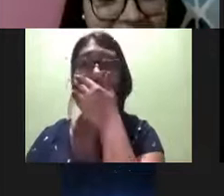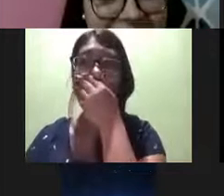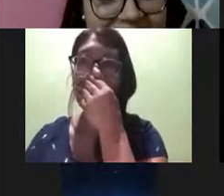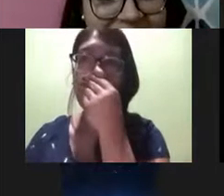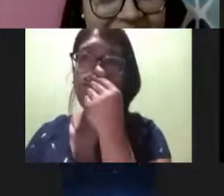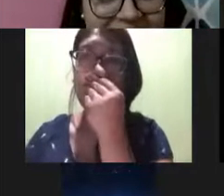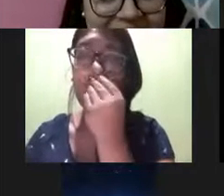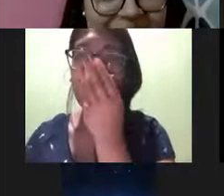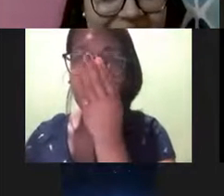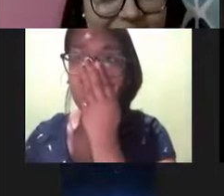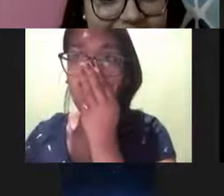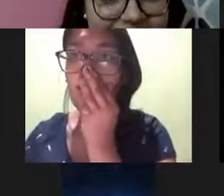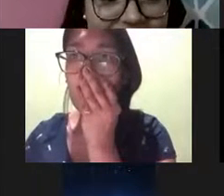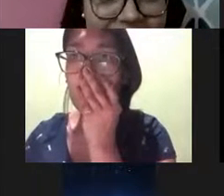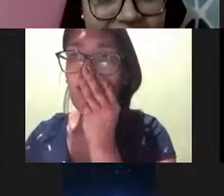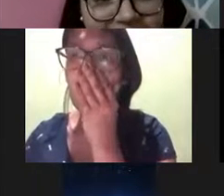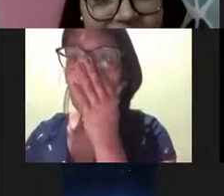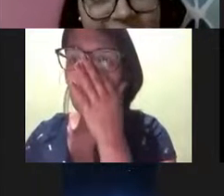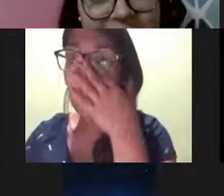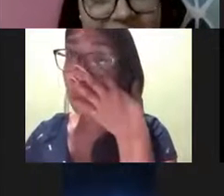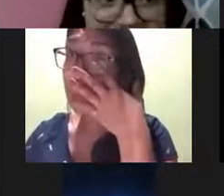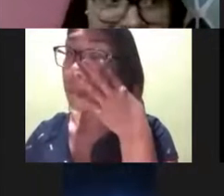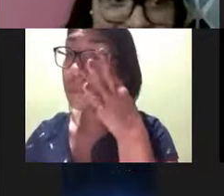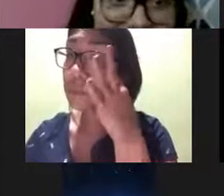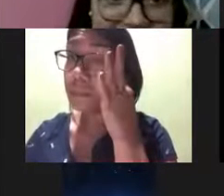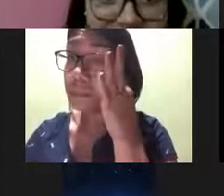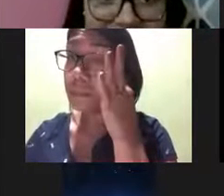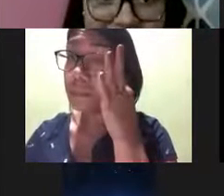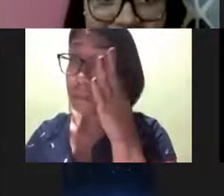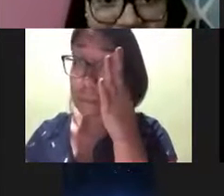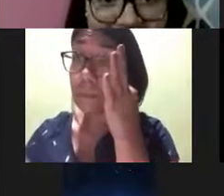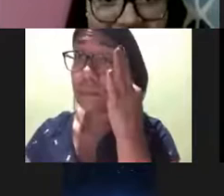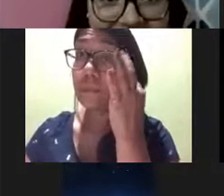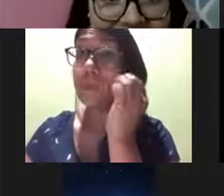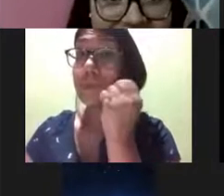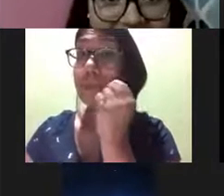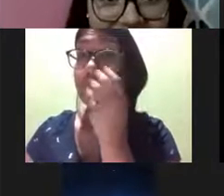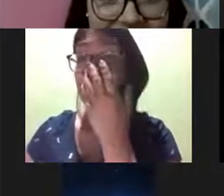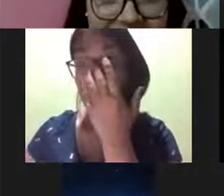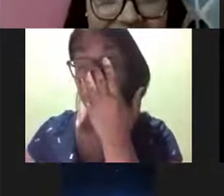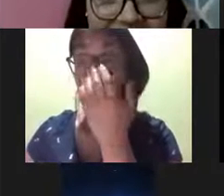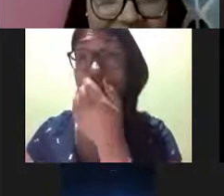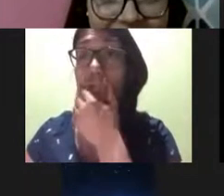Hi, good evening. My full name is Fatima Maria Cepeda Vire.